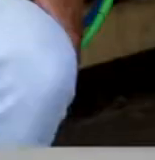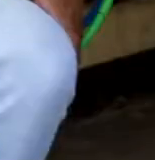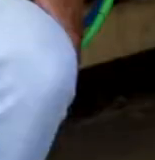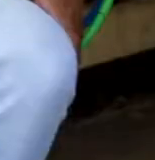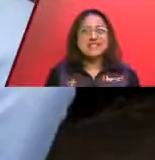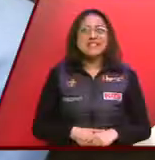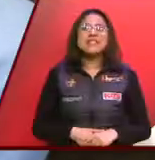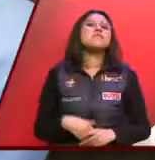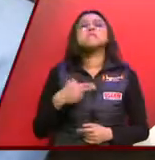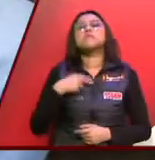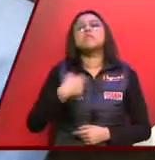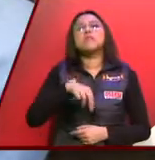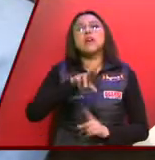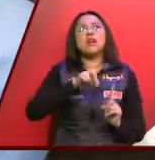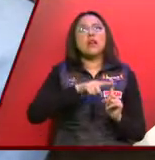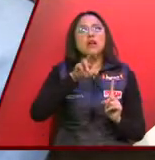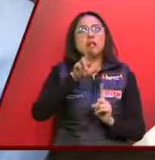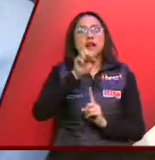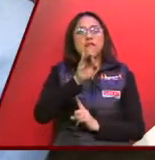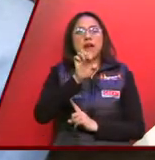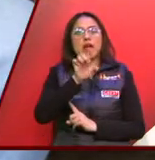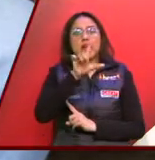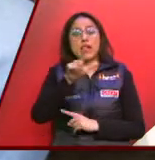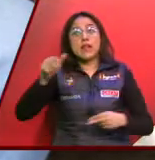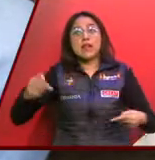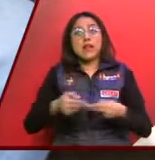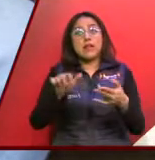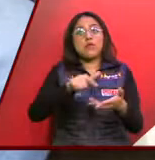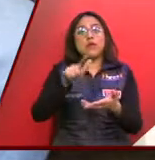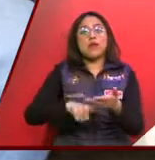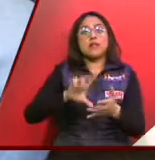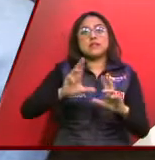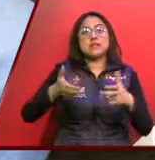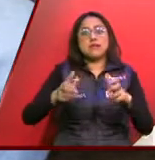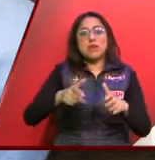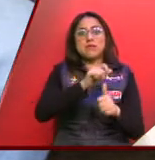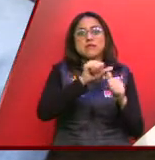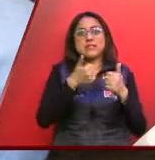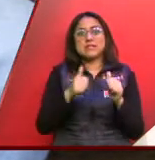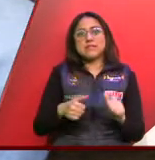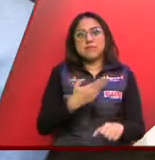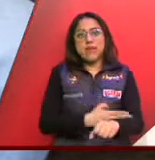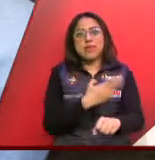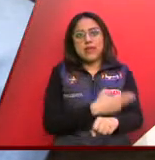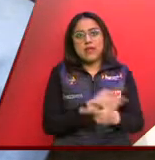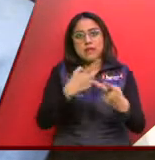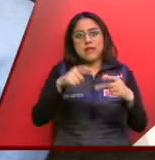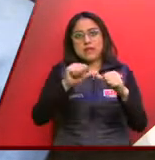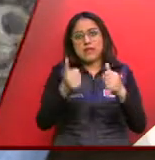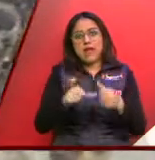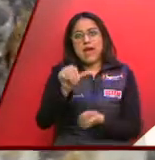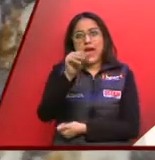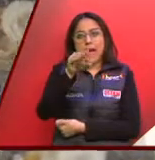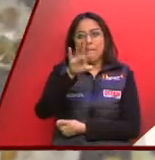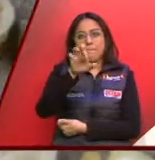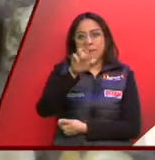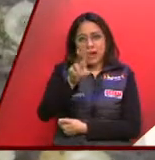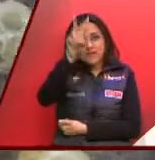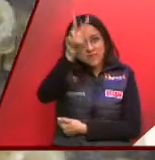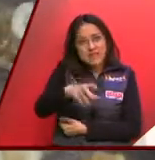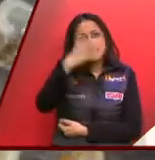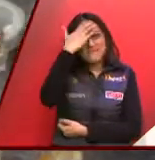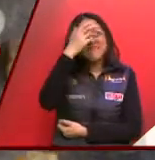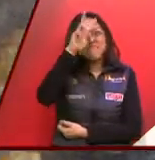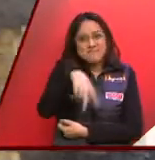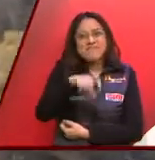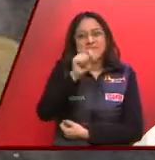Soy Rosel González Montoya, originario de Chiapa de Corzo, artesano en madera y escultor en ámbar. Sí, así como lo